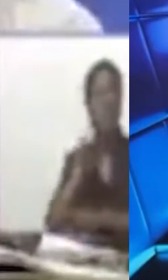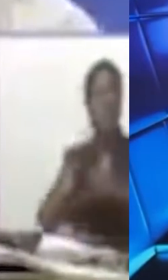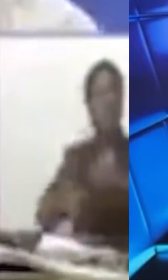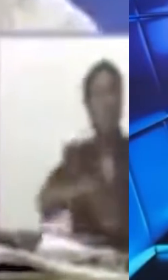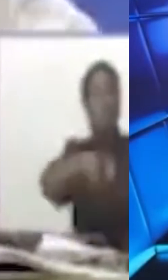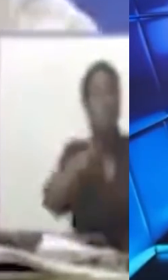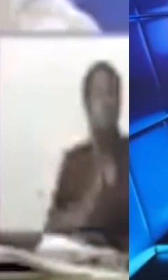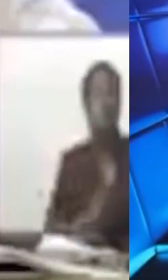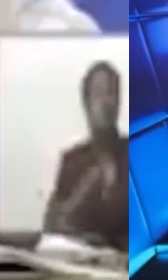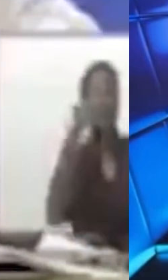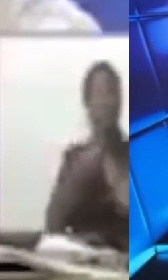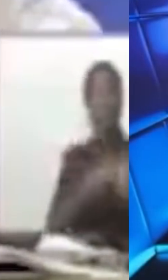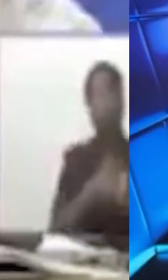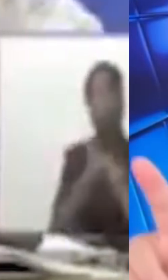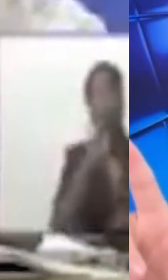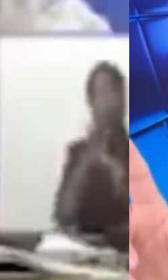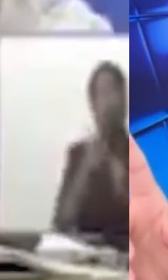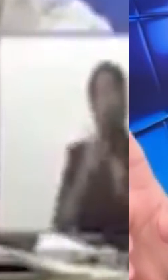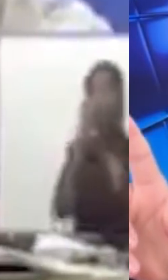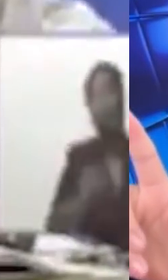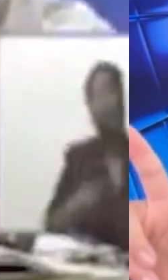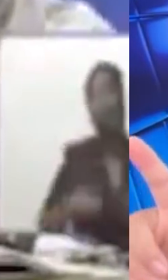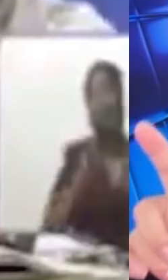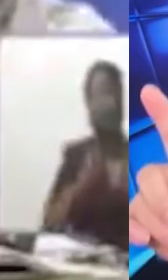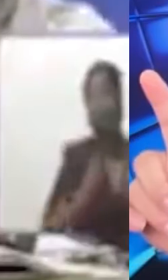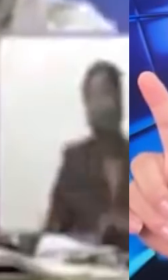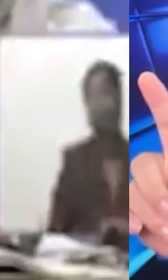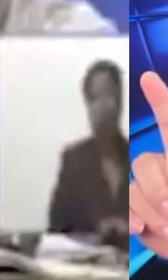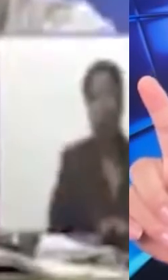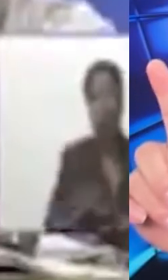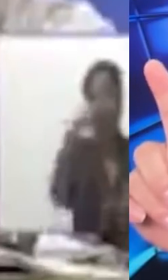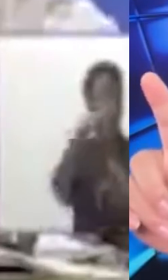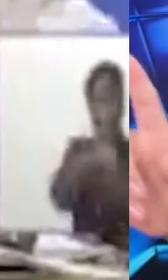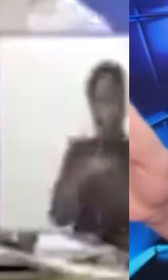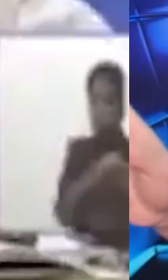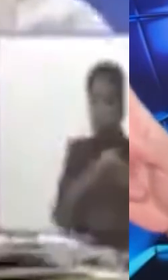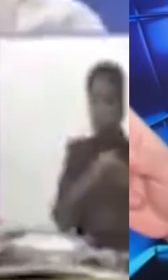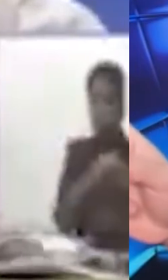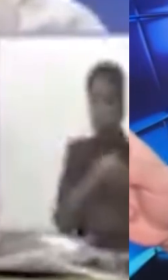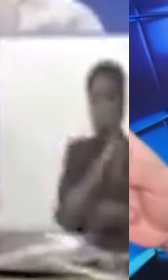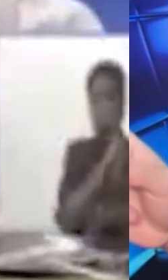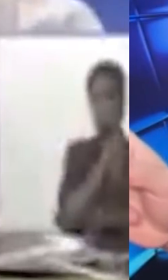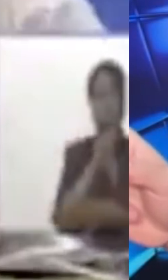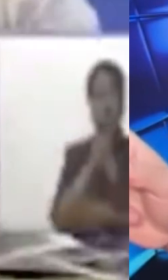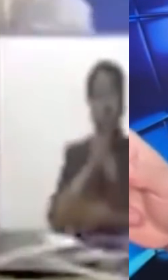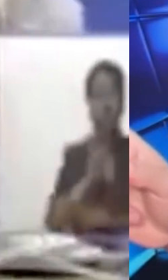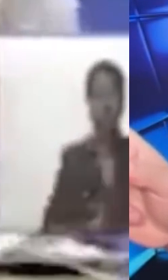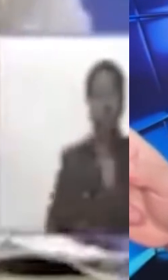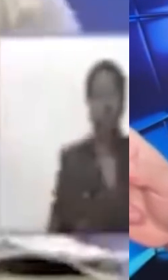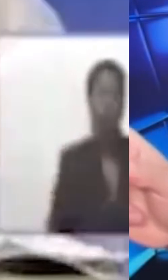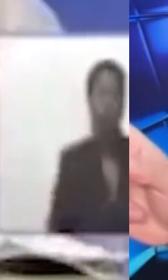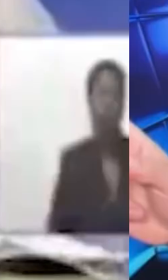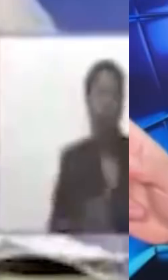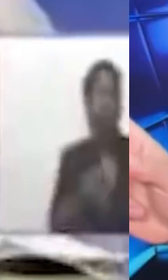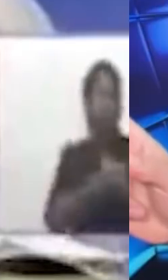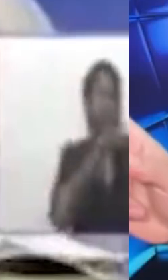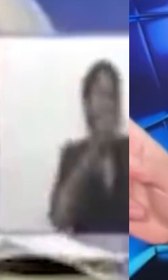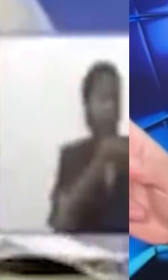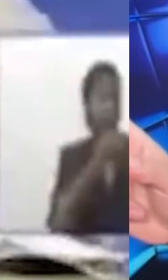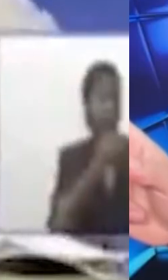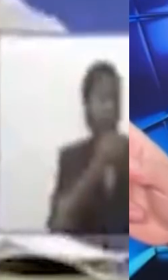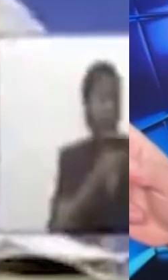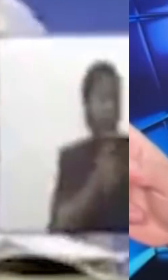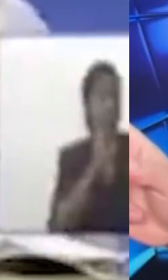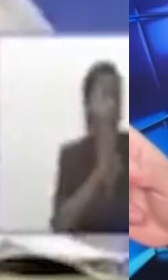trabajamos con 80 fallecidos, de ellos en el municipio de Guantánamo el día primero 69. Si estamos diciendo que estamos trabajando con